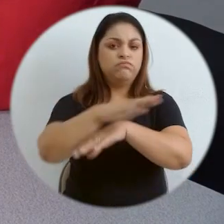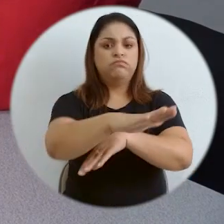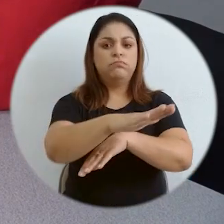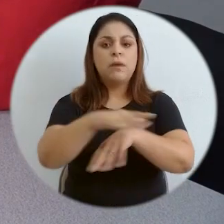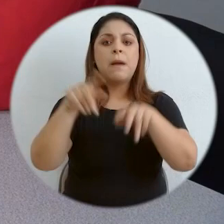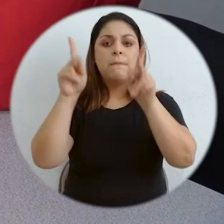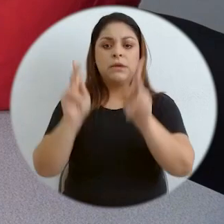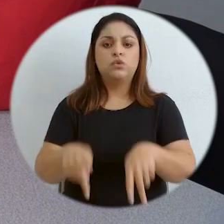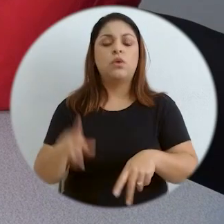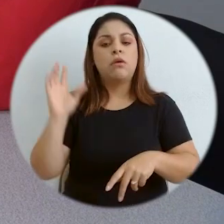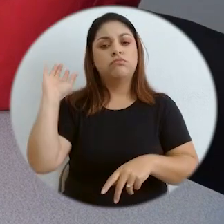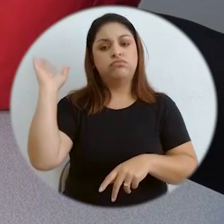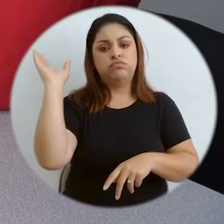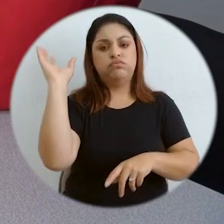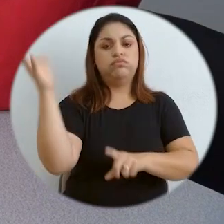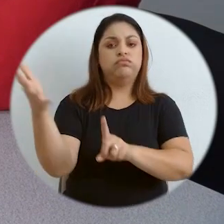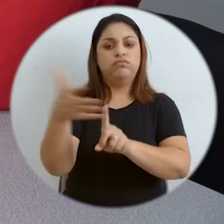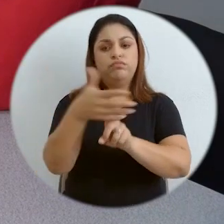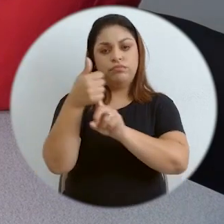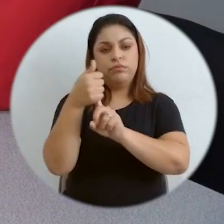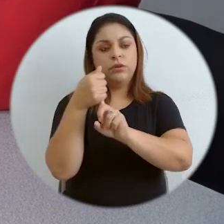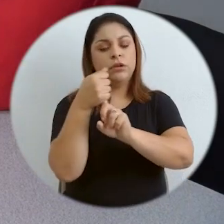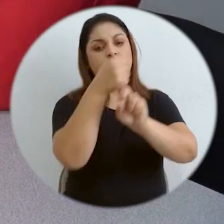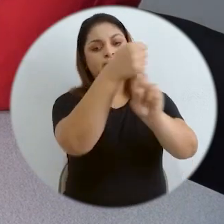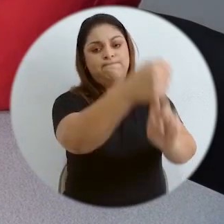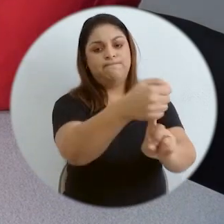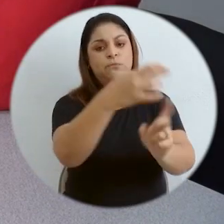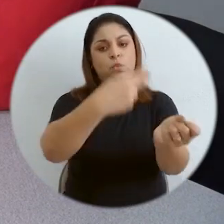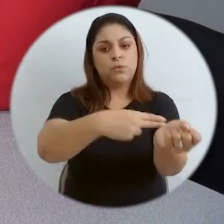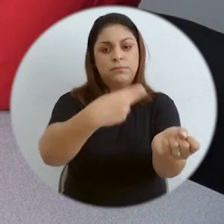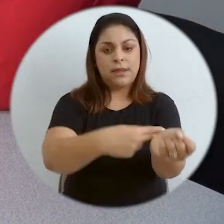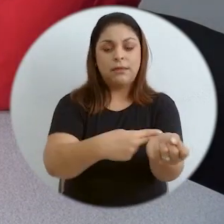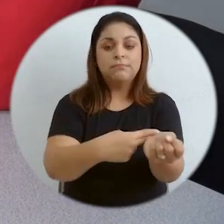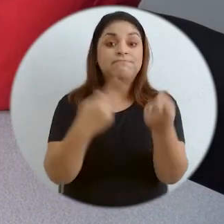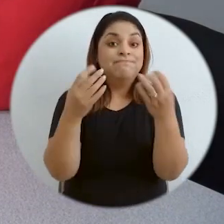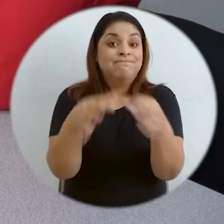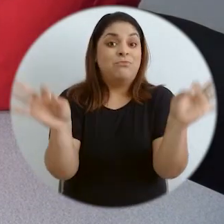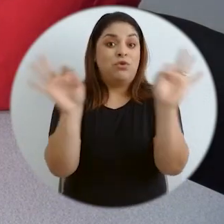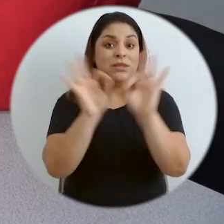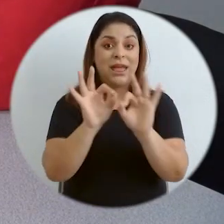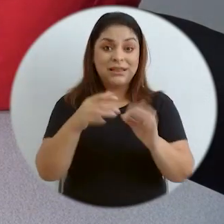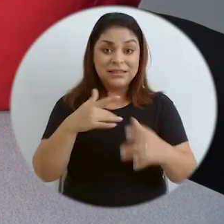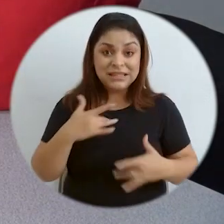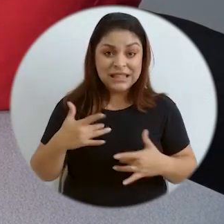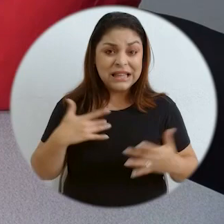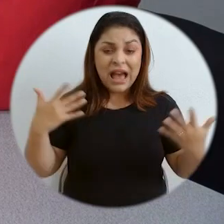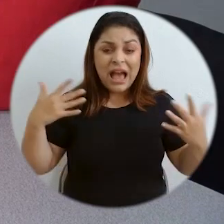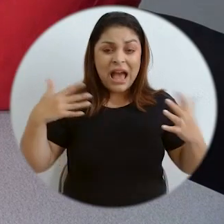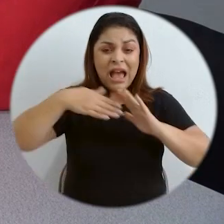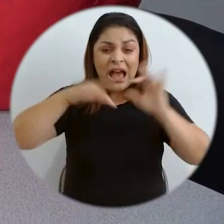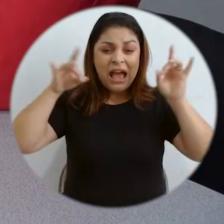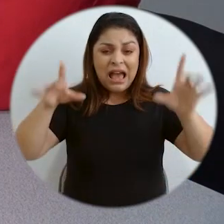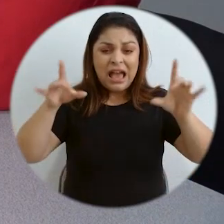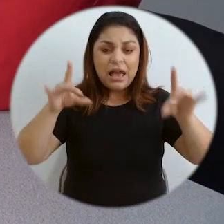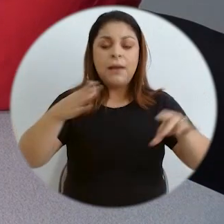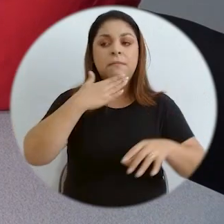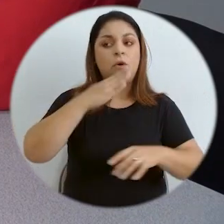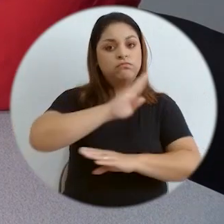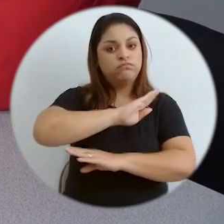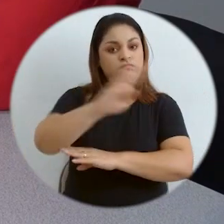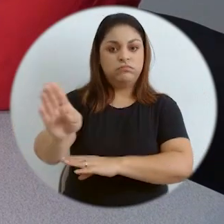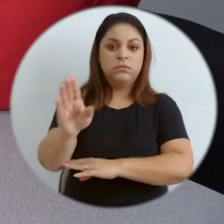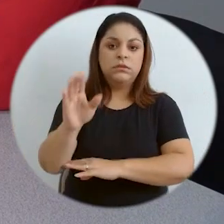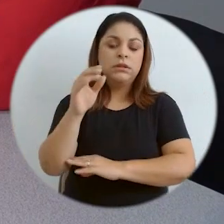ir al centro de salud, ¿verdad? Pero es importante que si la persona está en crisis, lo importante es o ir